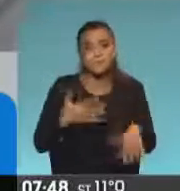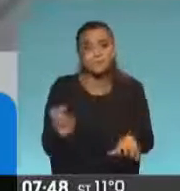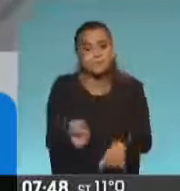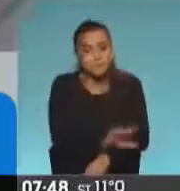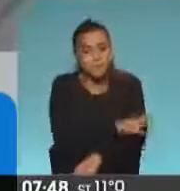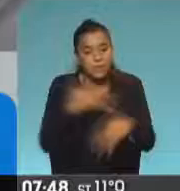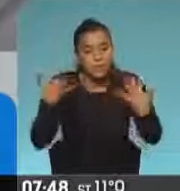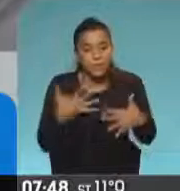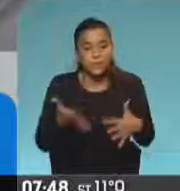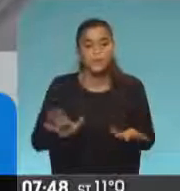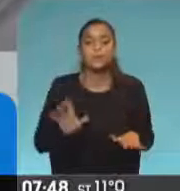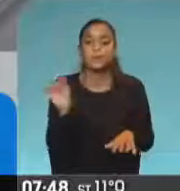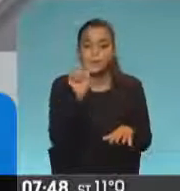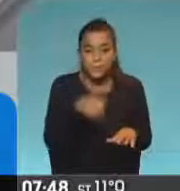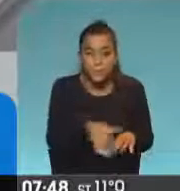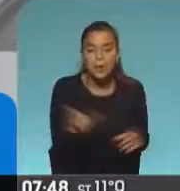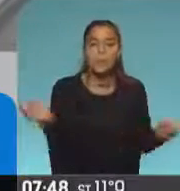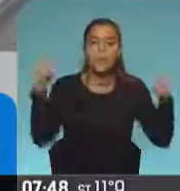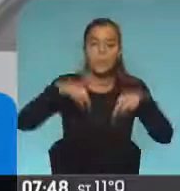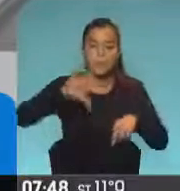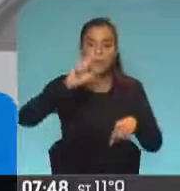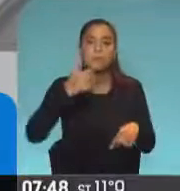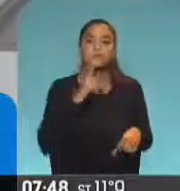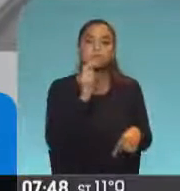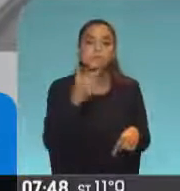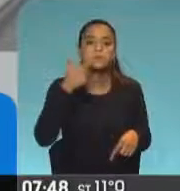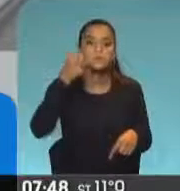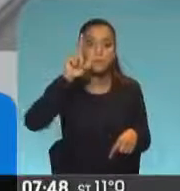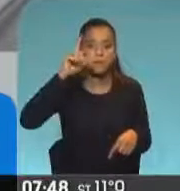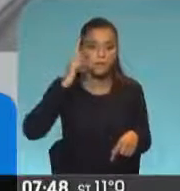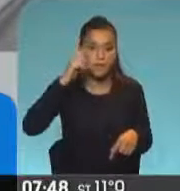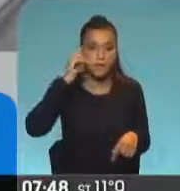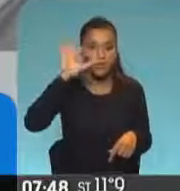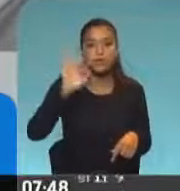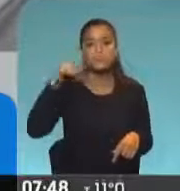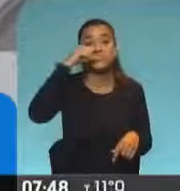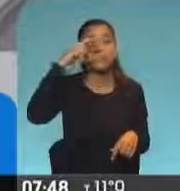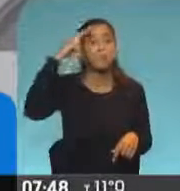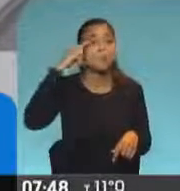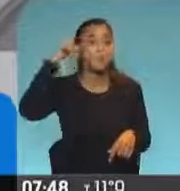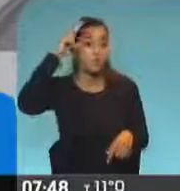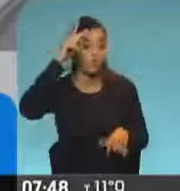impacta en minutos o se está volviendo a costa salguero con laura mayor y estás 798 camas en ese predio